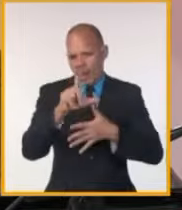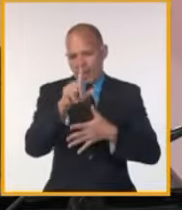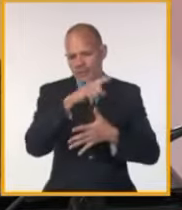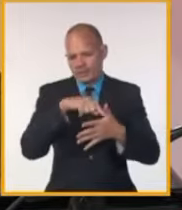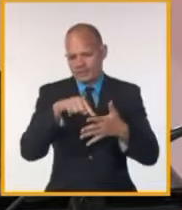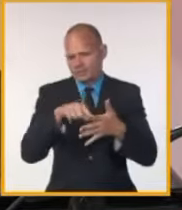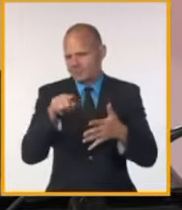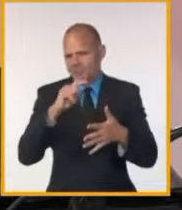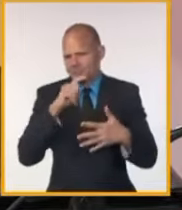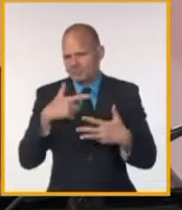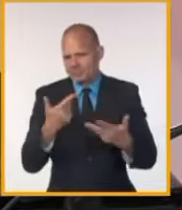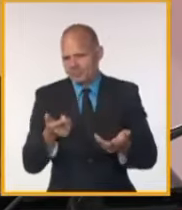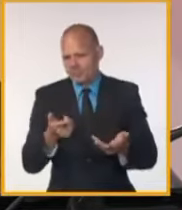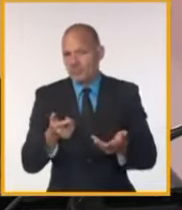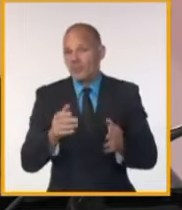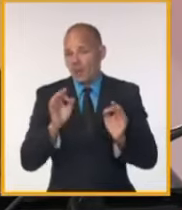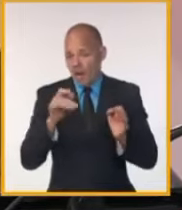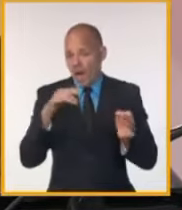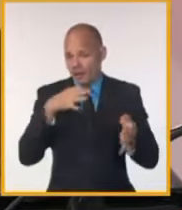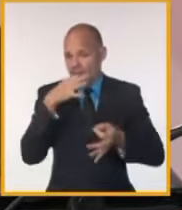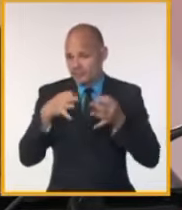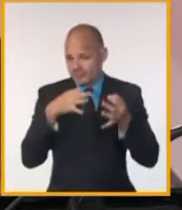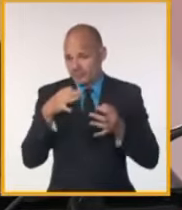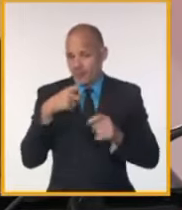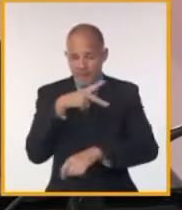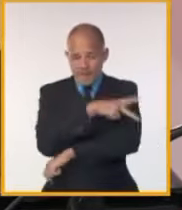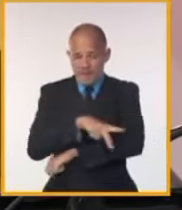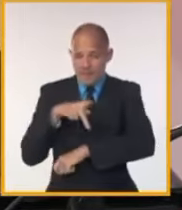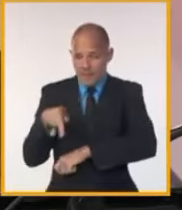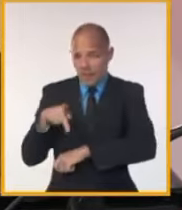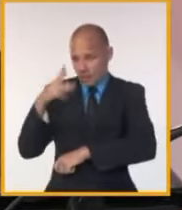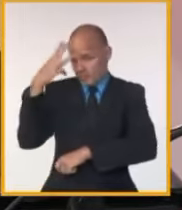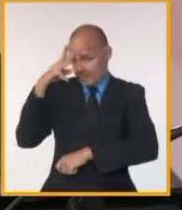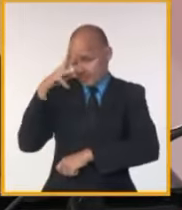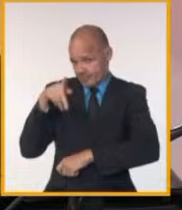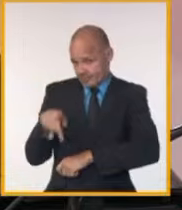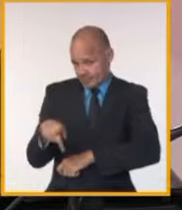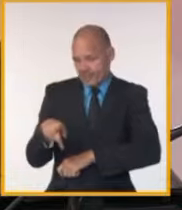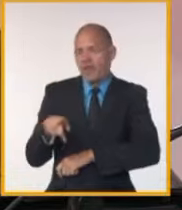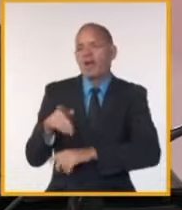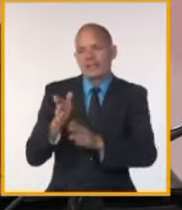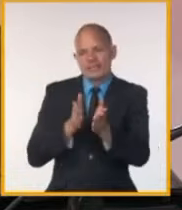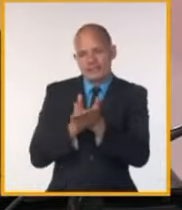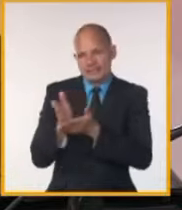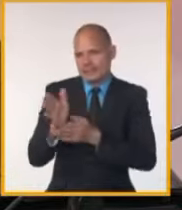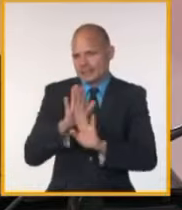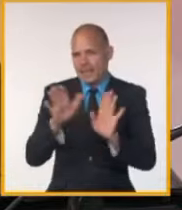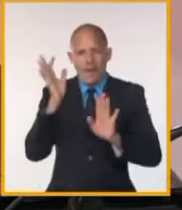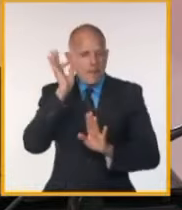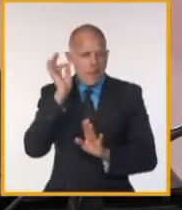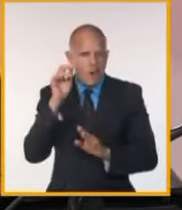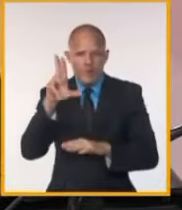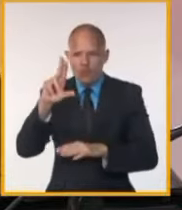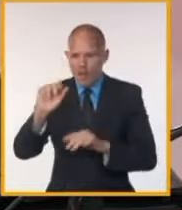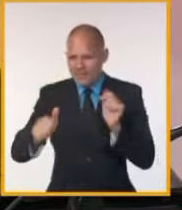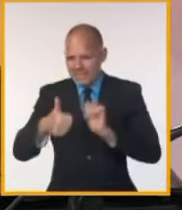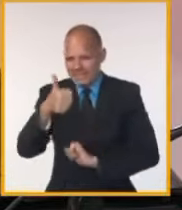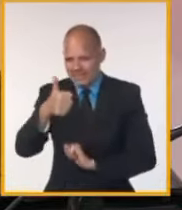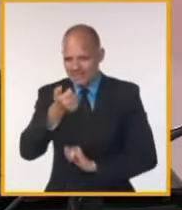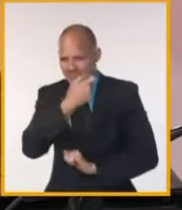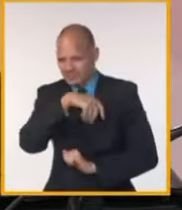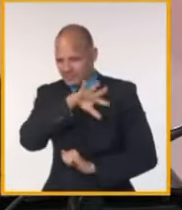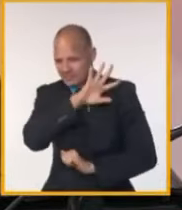antípodas por un lado en México la continuidad de un gobierno antineoliberal que ahora tiene al frente a Claudia